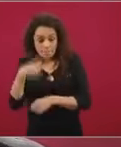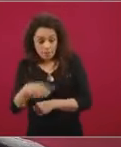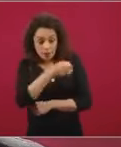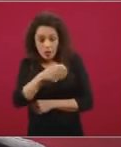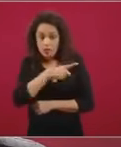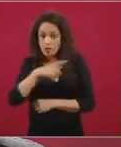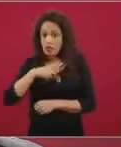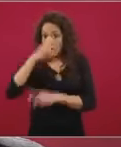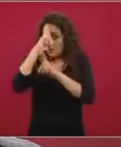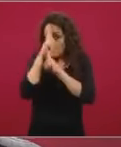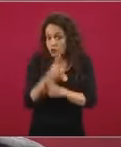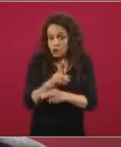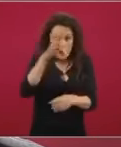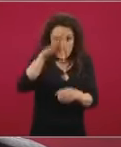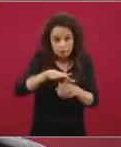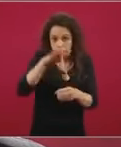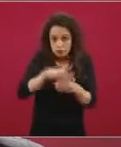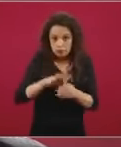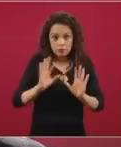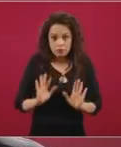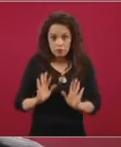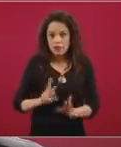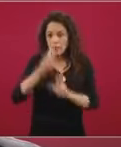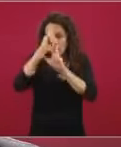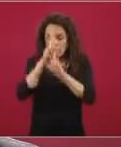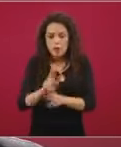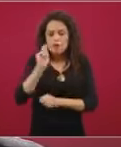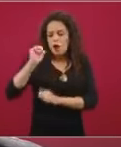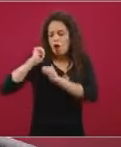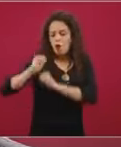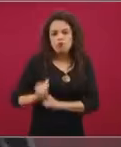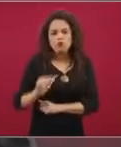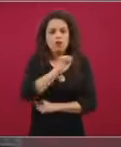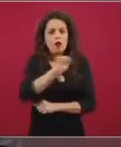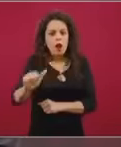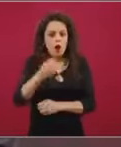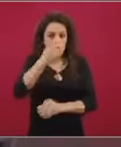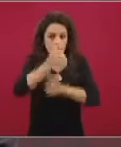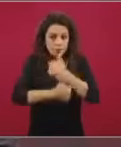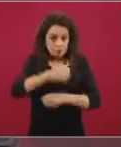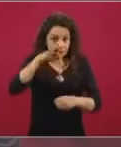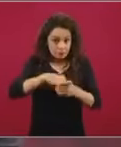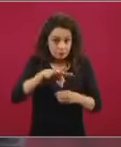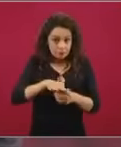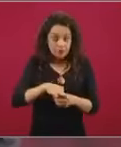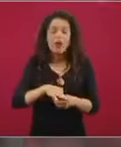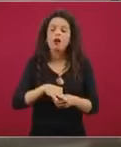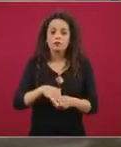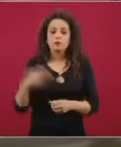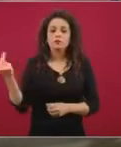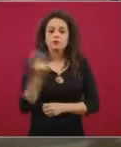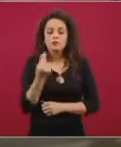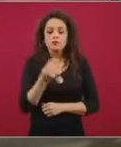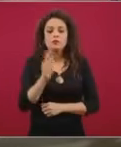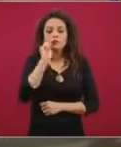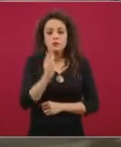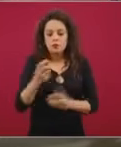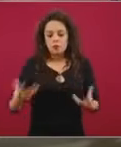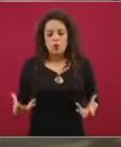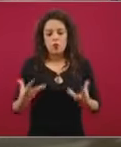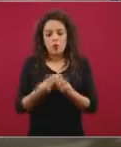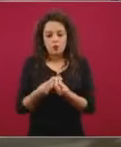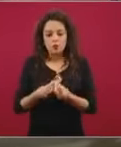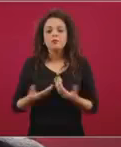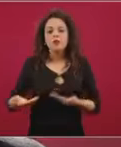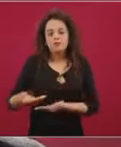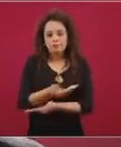las elecciones, respetemos a la autoridad electoral en todo sentido y busquemos trabajar productivamente en